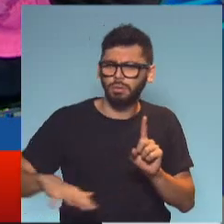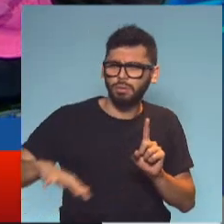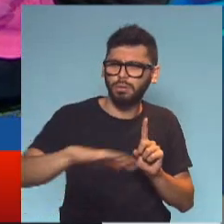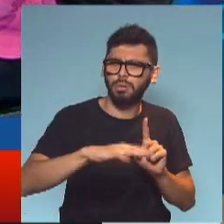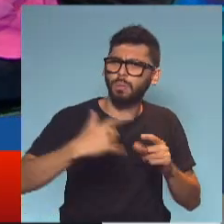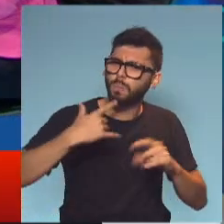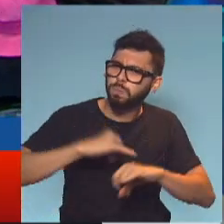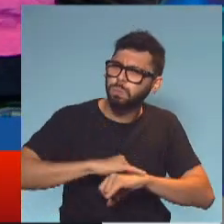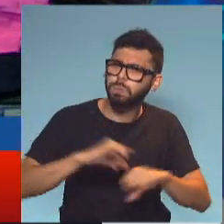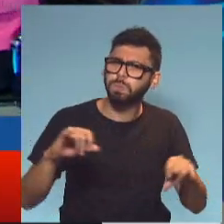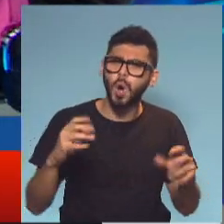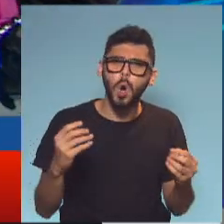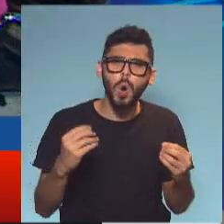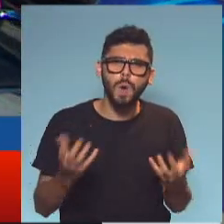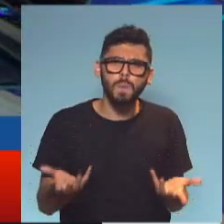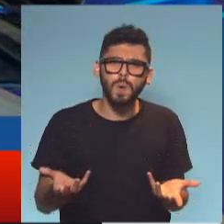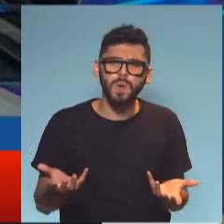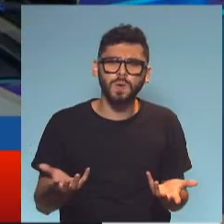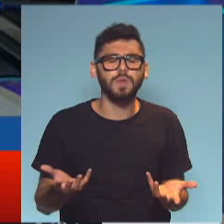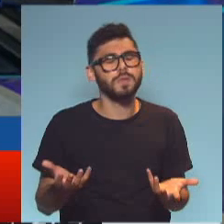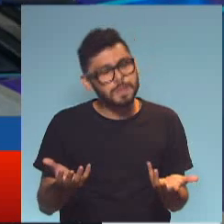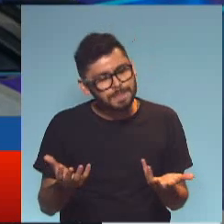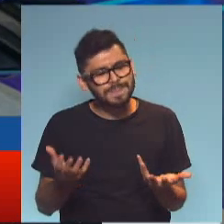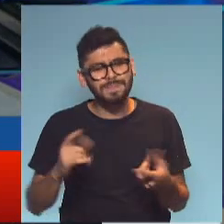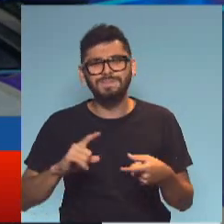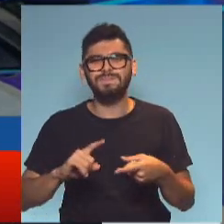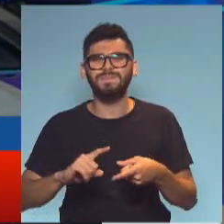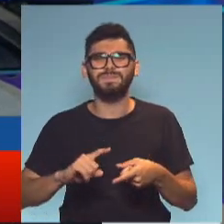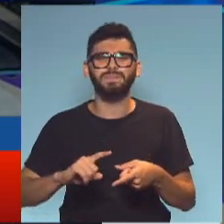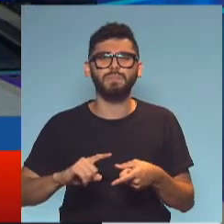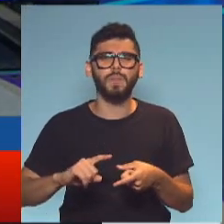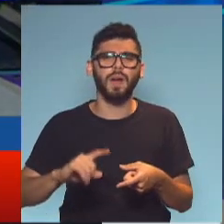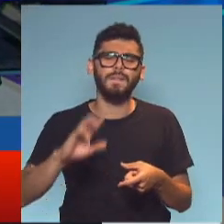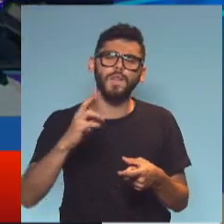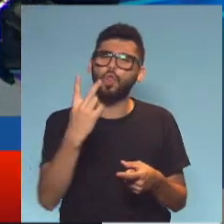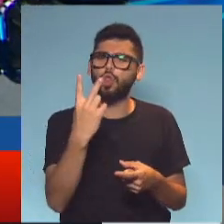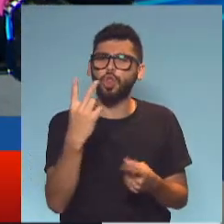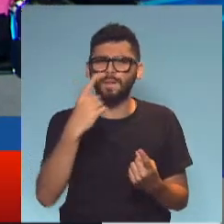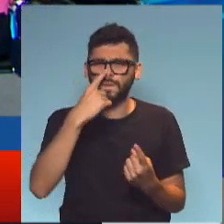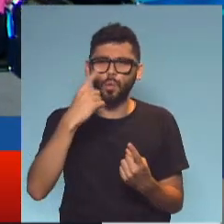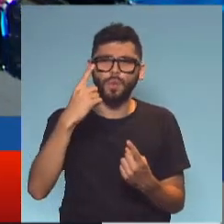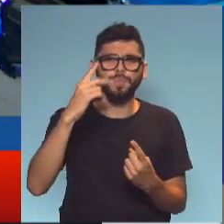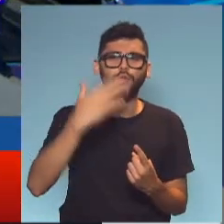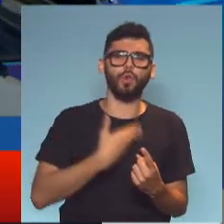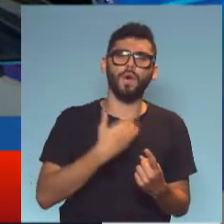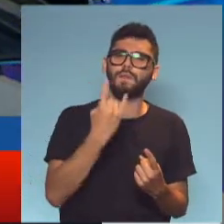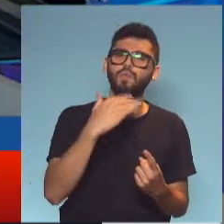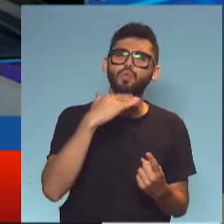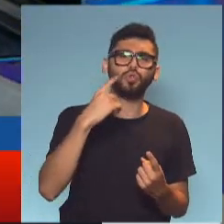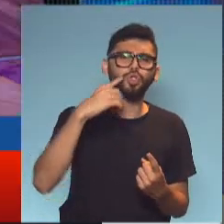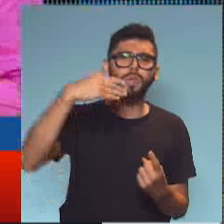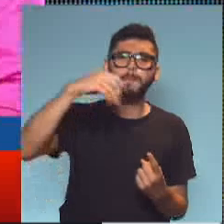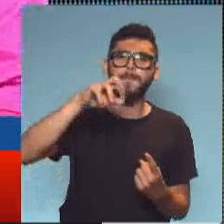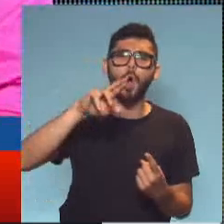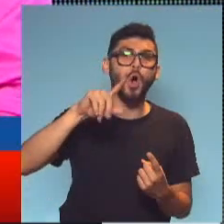mensaje a la población? Sí, un escenario político que dos figuras que me gustaría resaltar. Una es la de Keiko Fujimori,